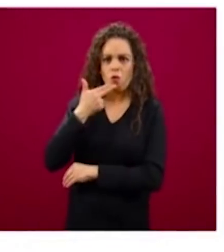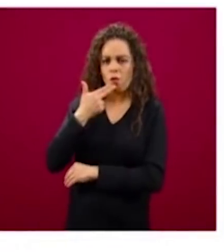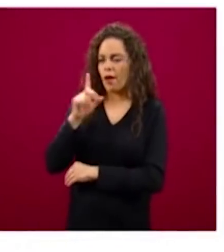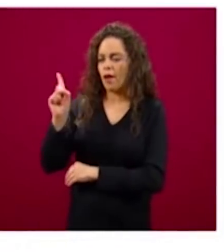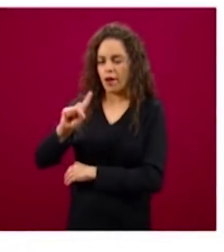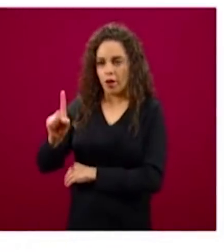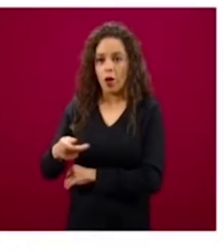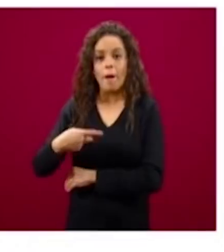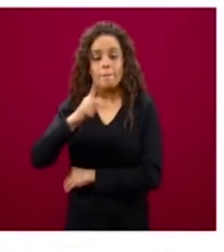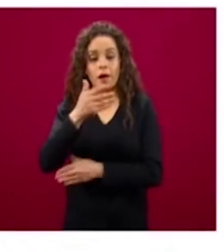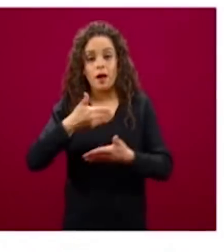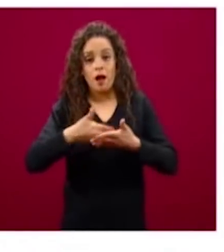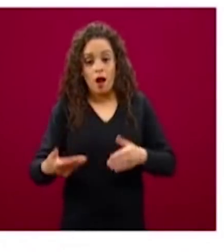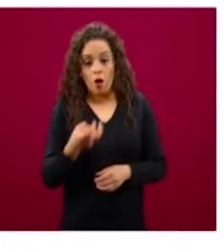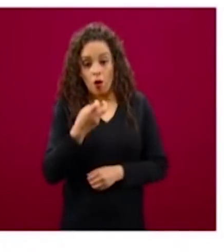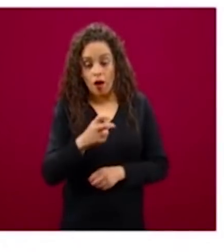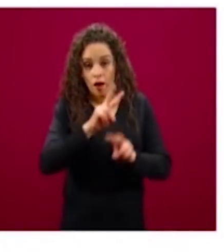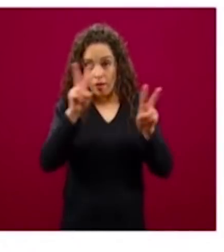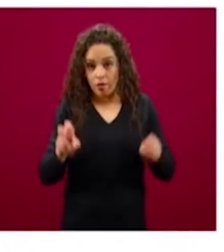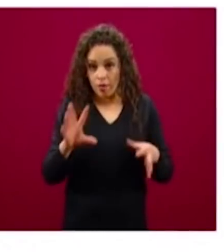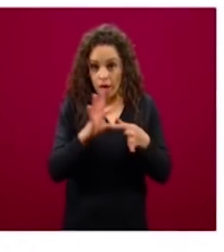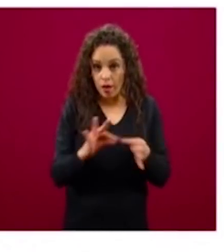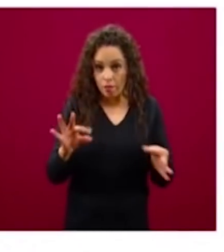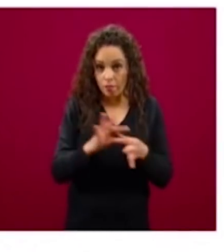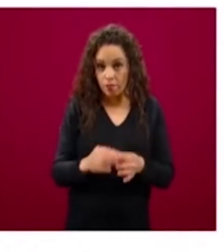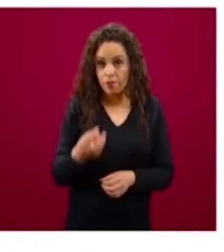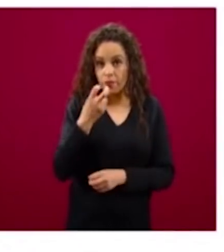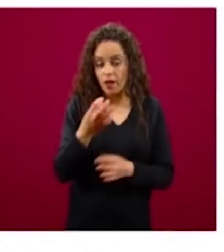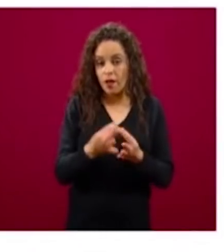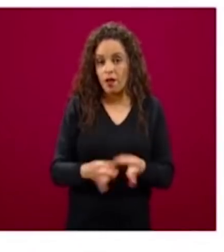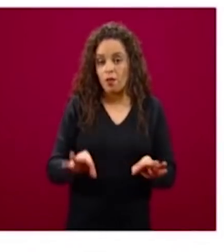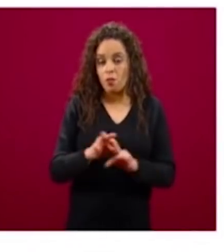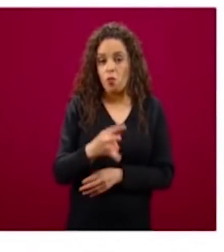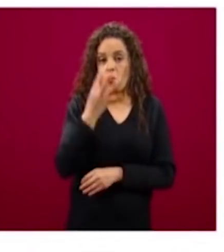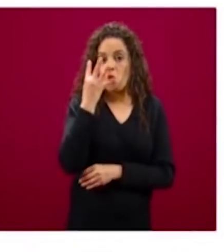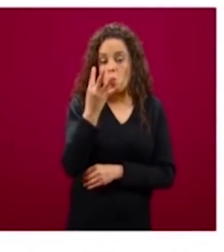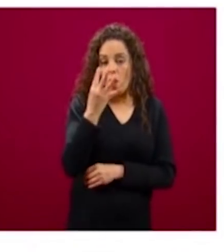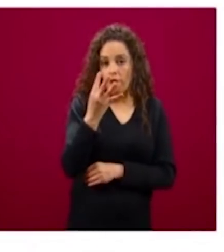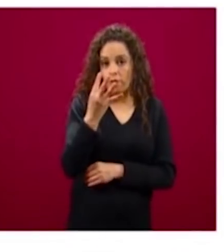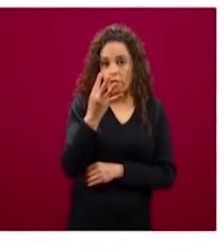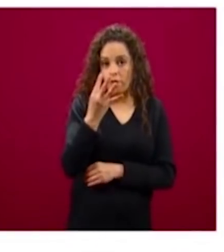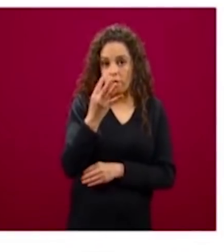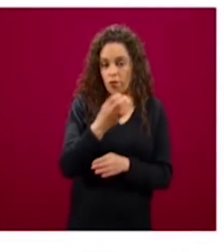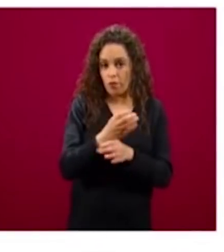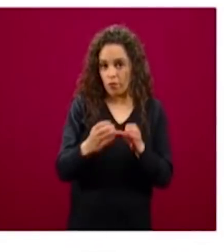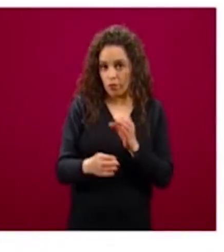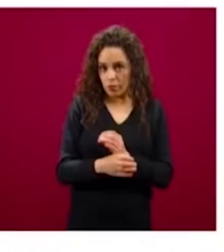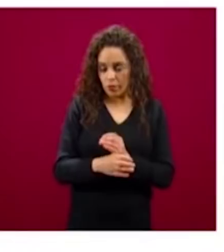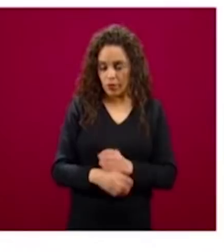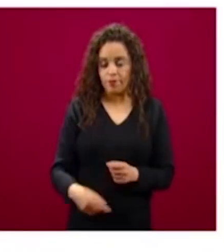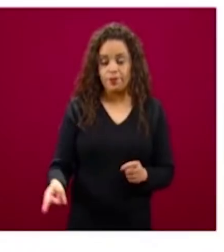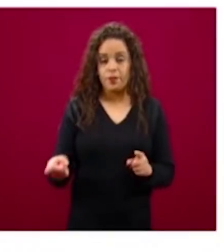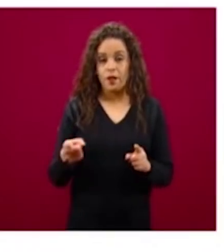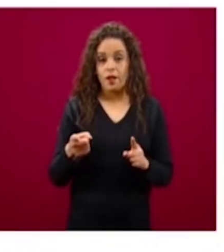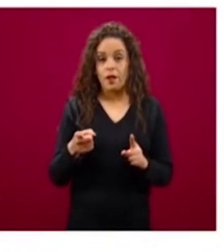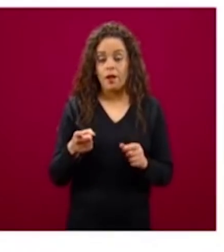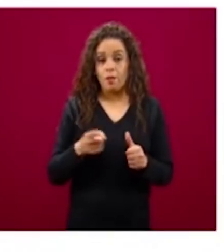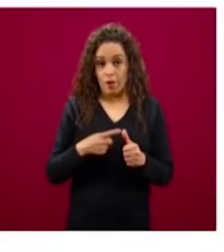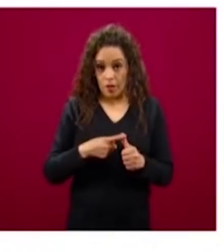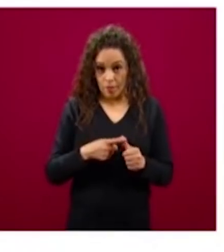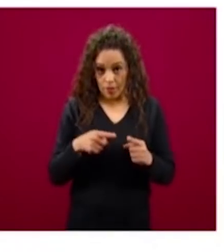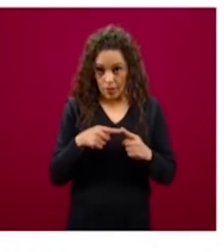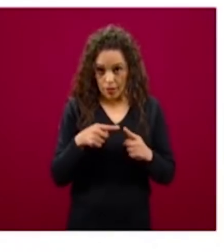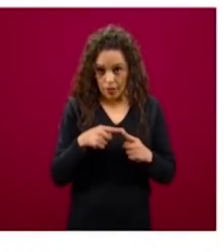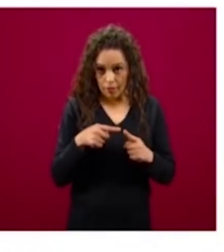esta plática nos vamos a referir a estas 4 acciones estratégicas. La primera acción estratégica, que se